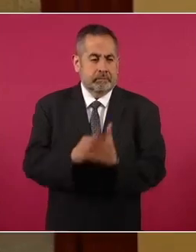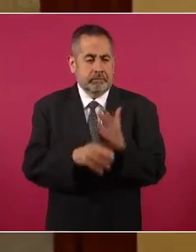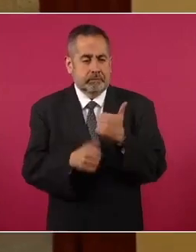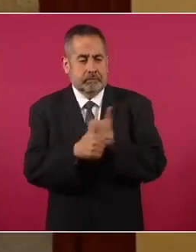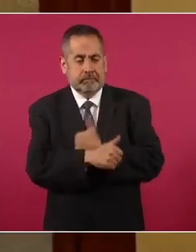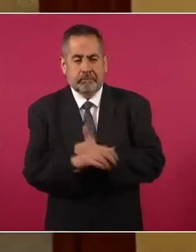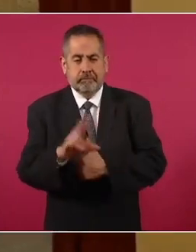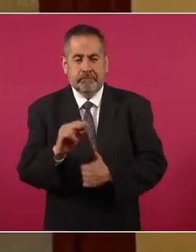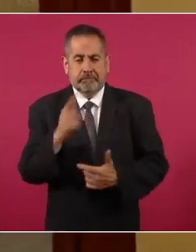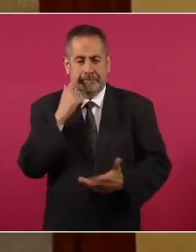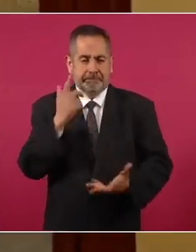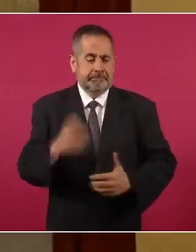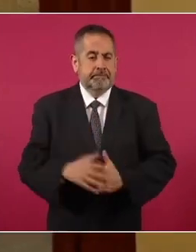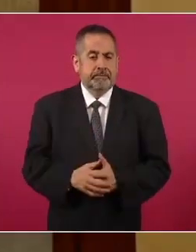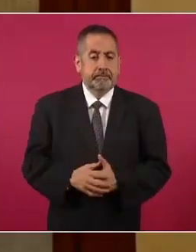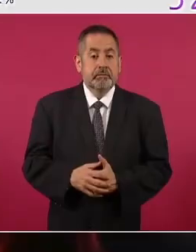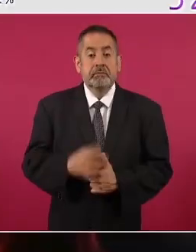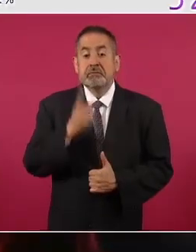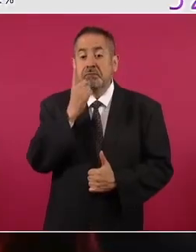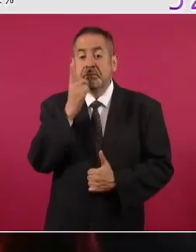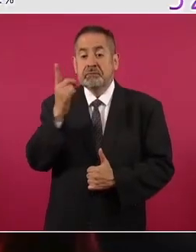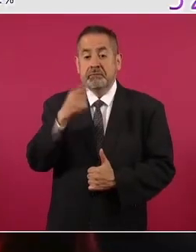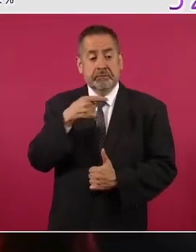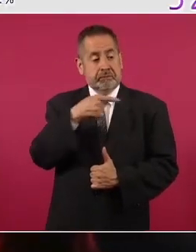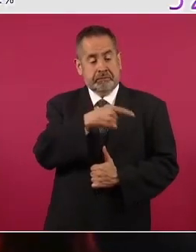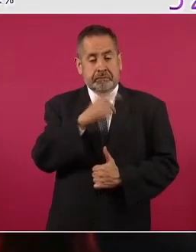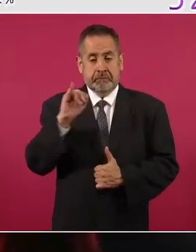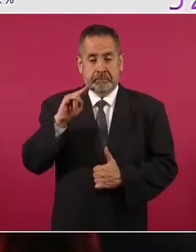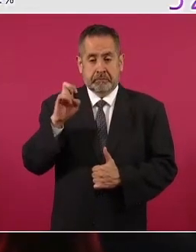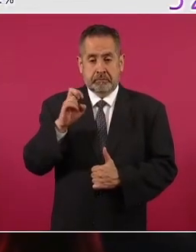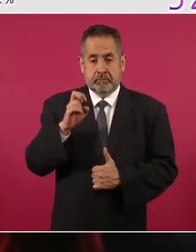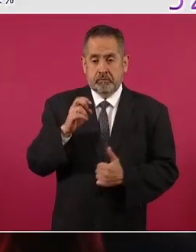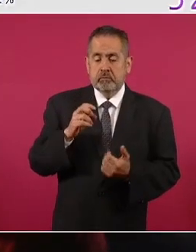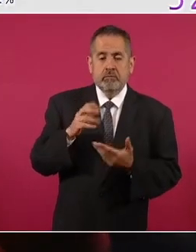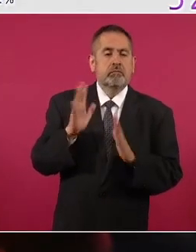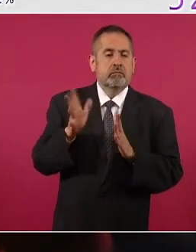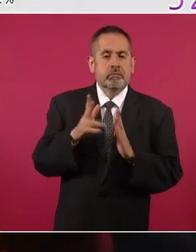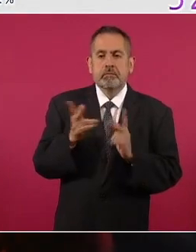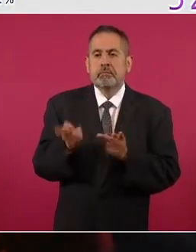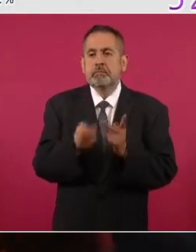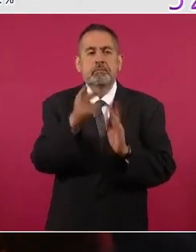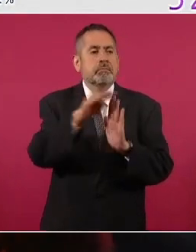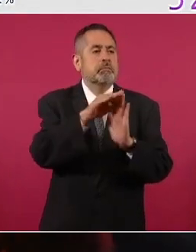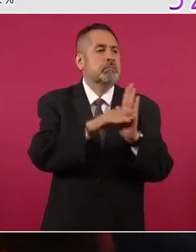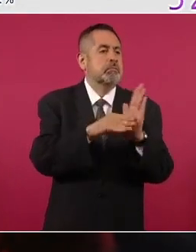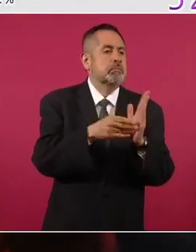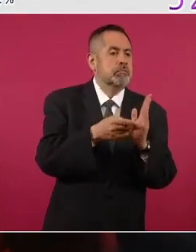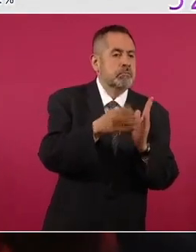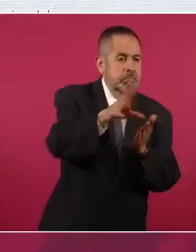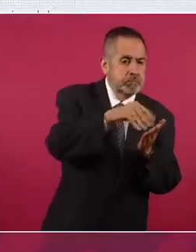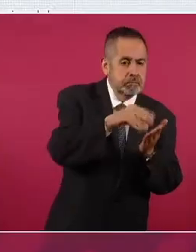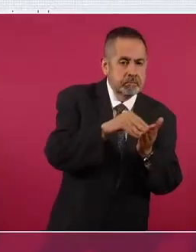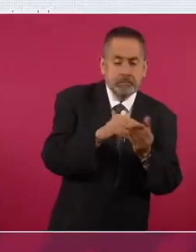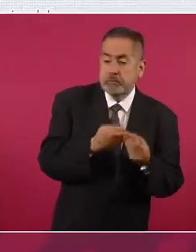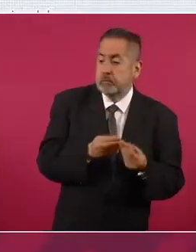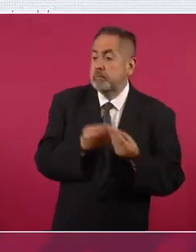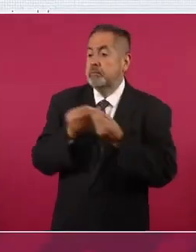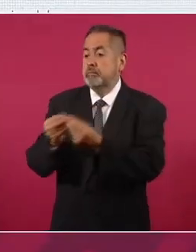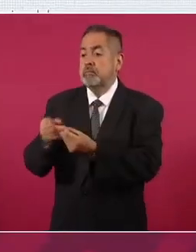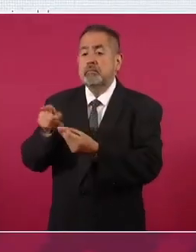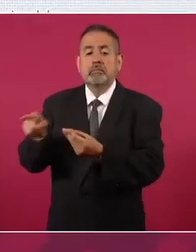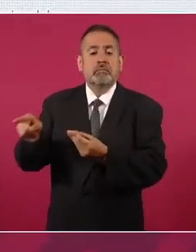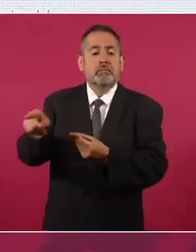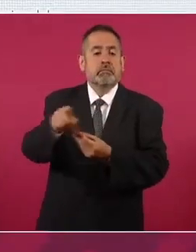Dicen que la encuesta la entregaron a los representantes de los partidos, pues también los representantes de los partidos